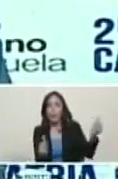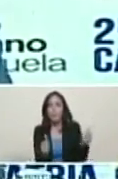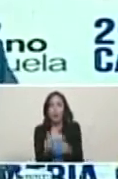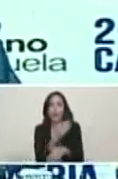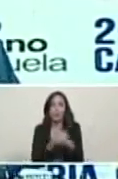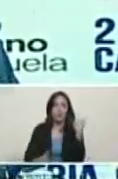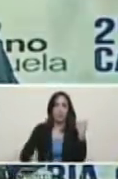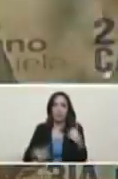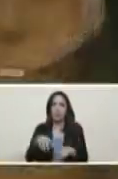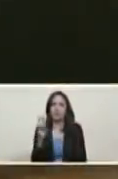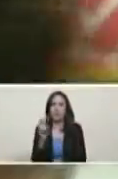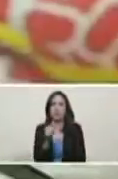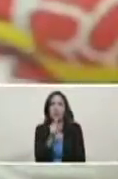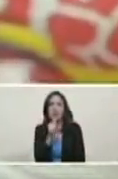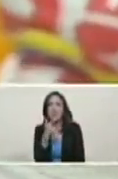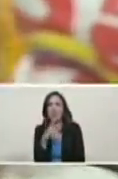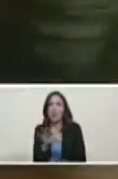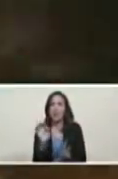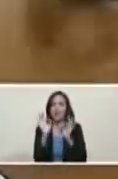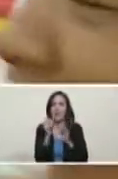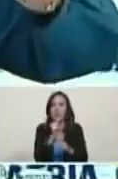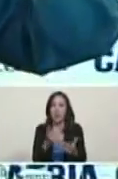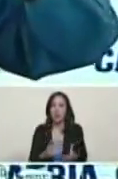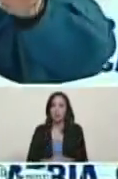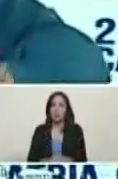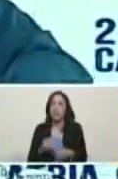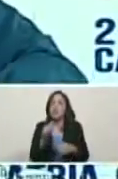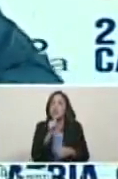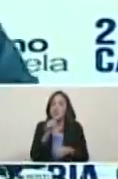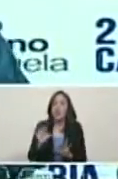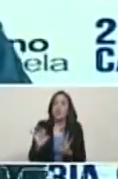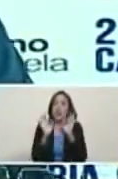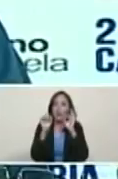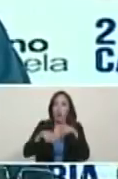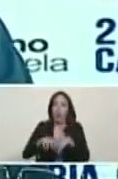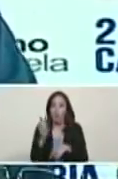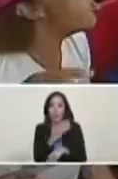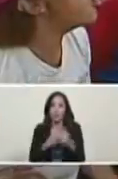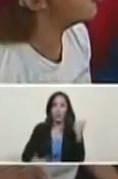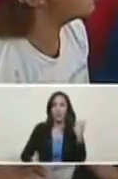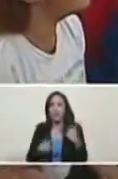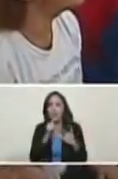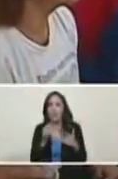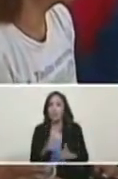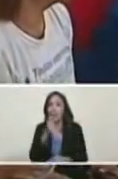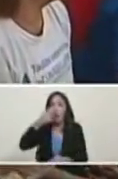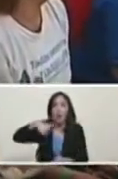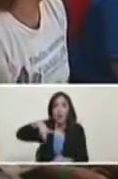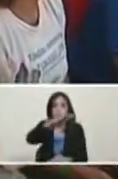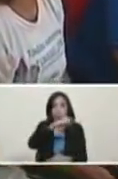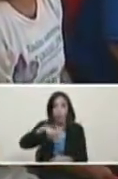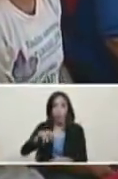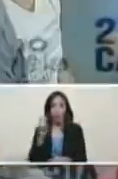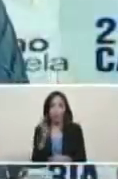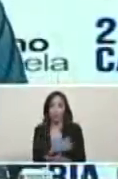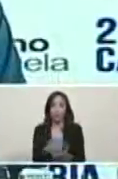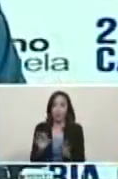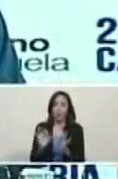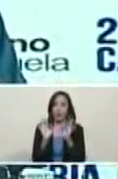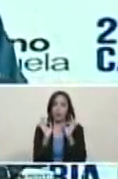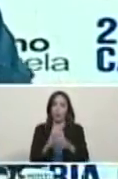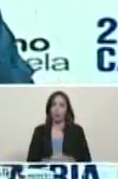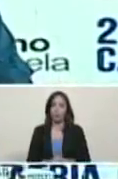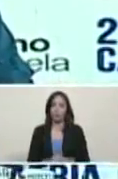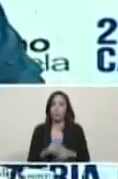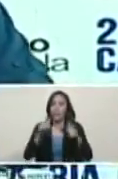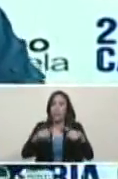Venezuela? ¿Quién eligió al presidente en Venezuela? el pueblo de Venezuela. En